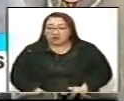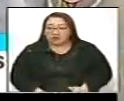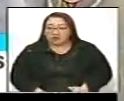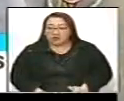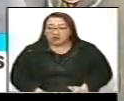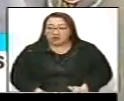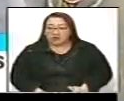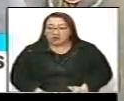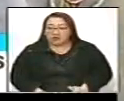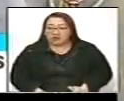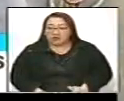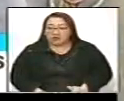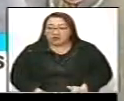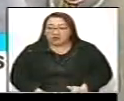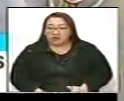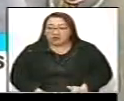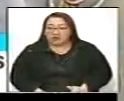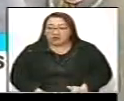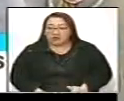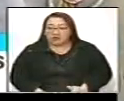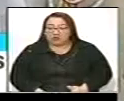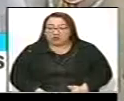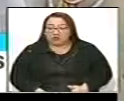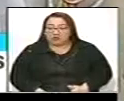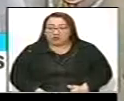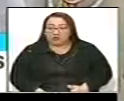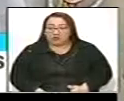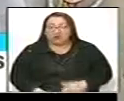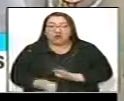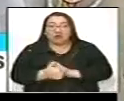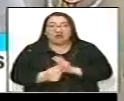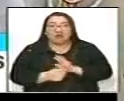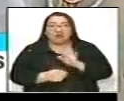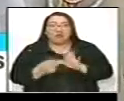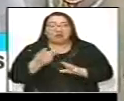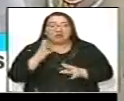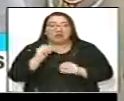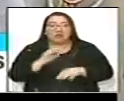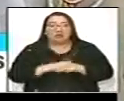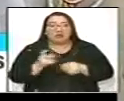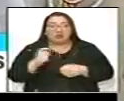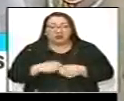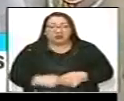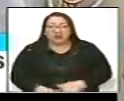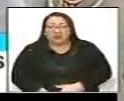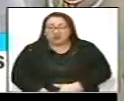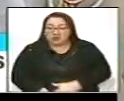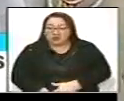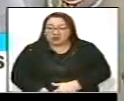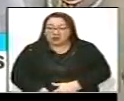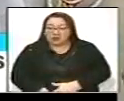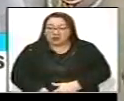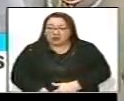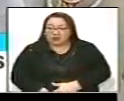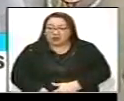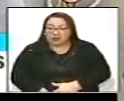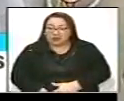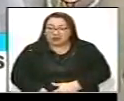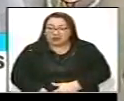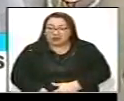artículo 12, donde habla sobre participación. Por lo tanto, me parecía